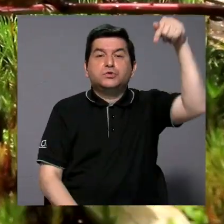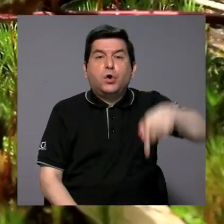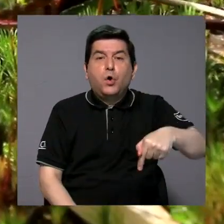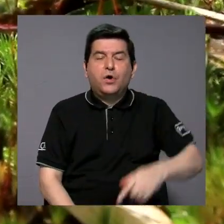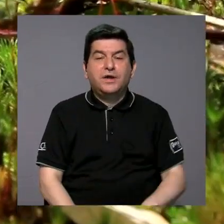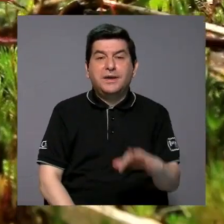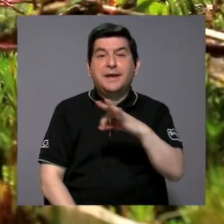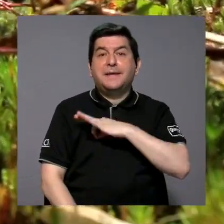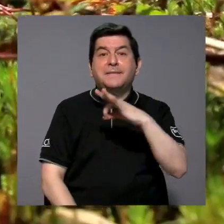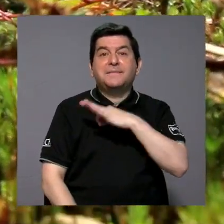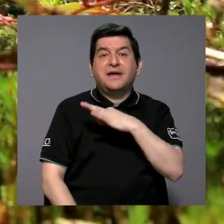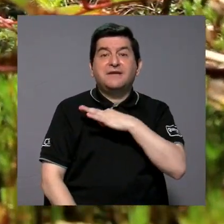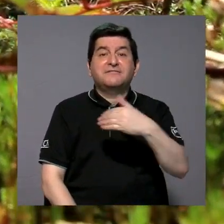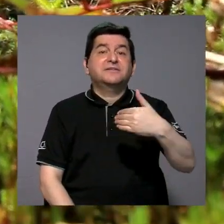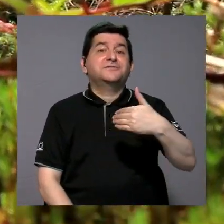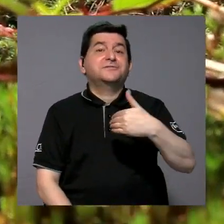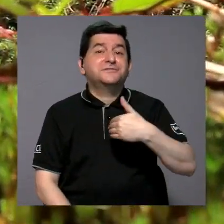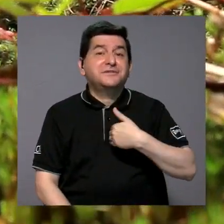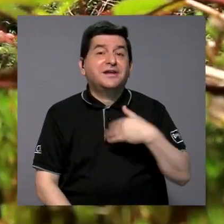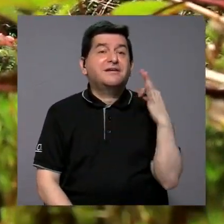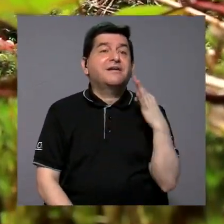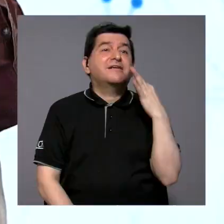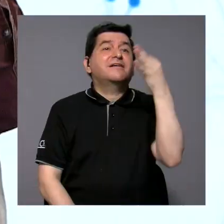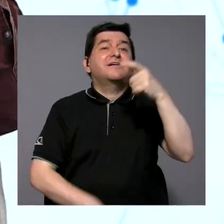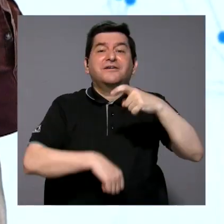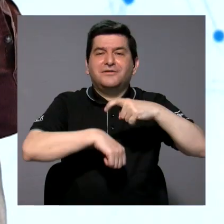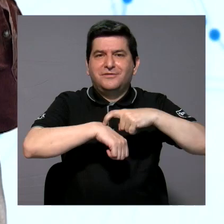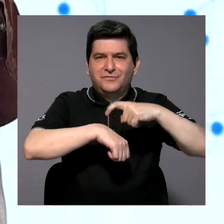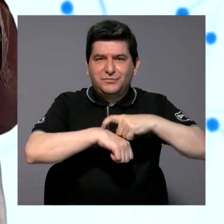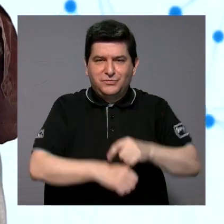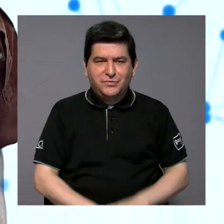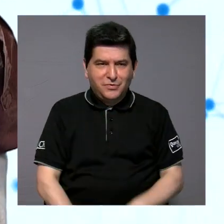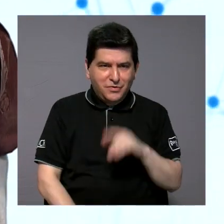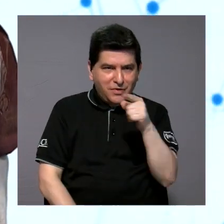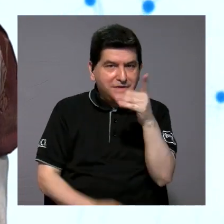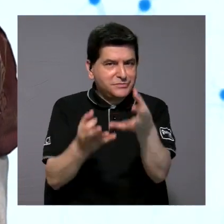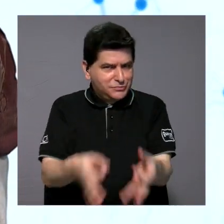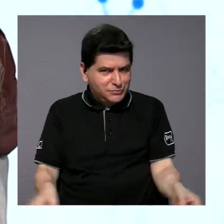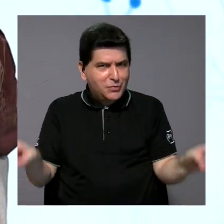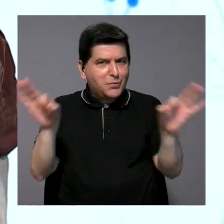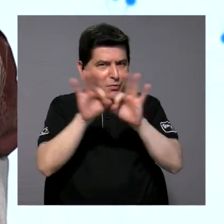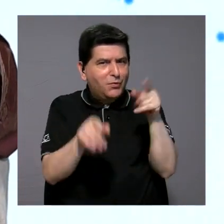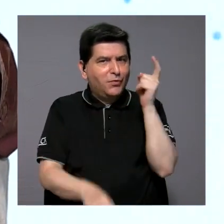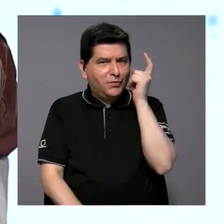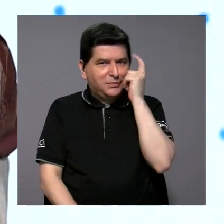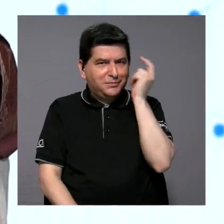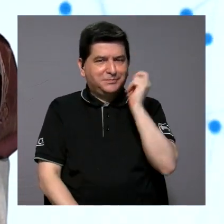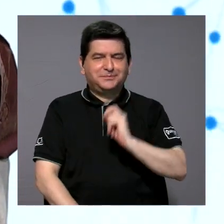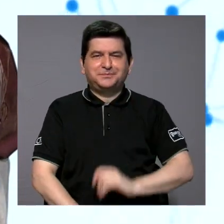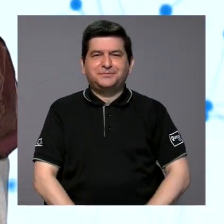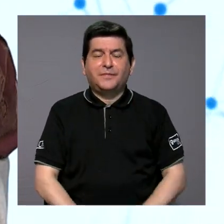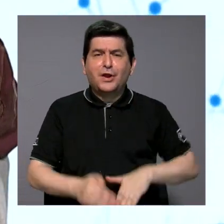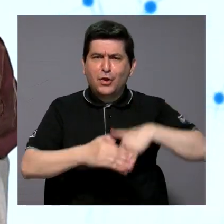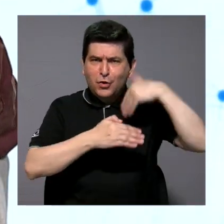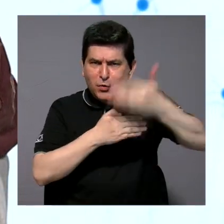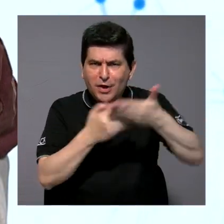los beneficios se van a recibir en el tiempo. Entonces eso es algo que es muy importante considerar. Y después también es muy importante